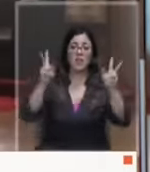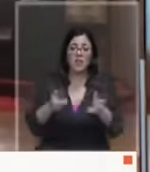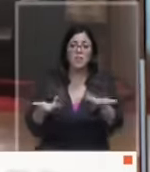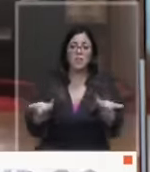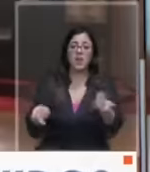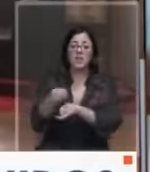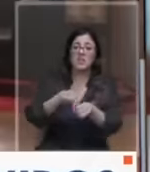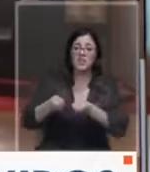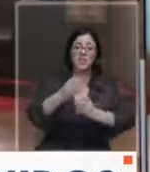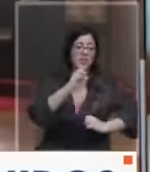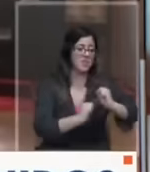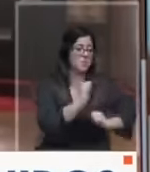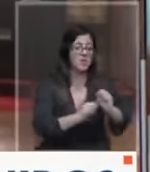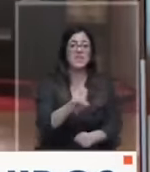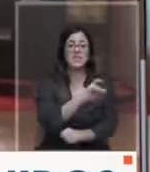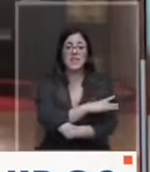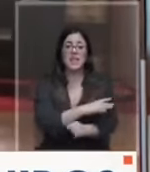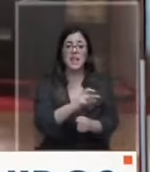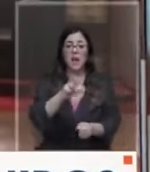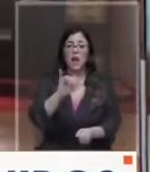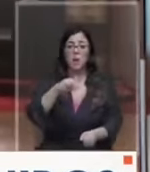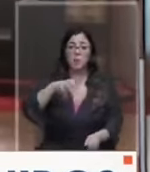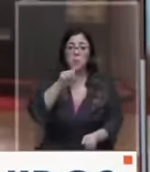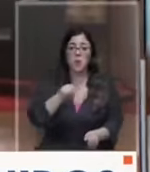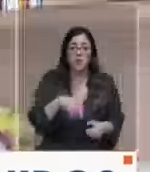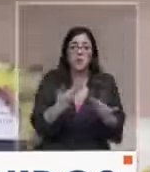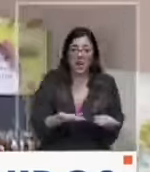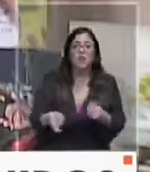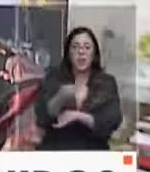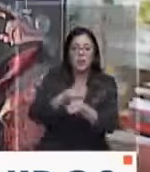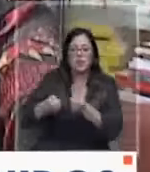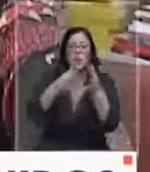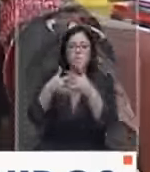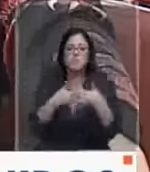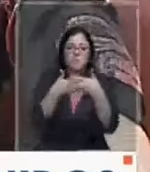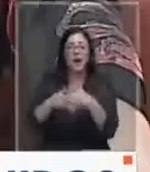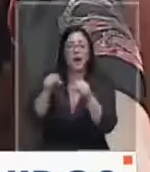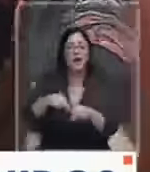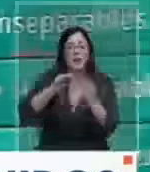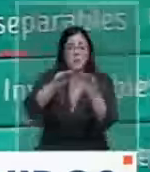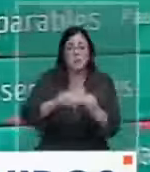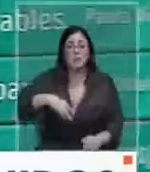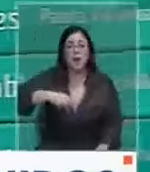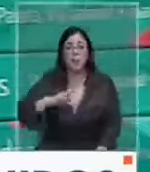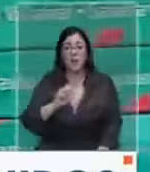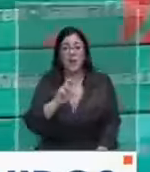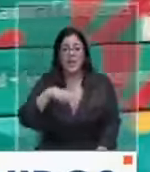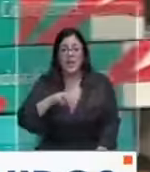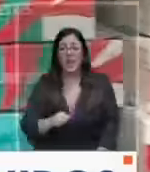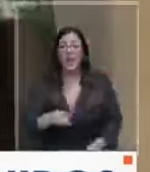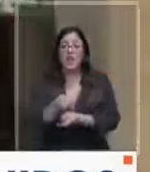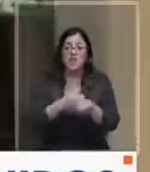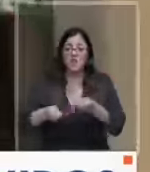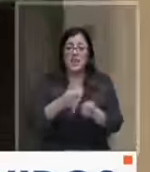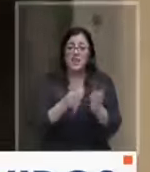de empresas chilenas pequeñas sobre todo las pymes que están exportando ahora a Estados Unidos y así como Macarena vende estos libros infantiles desde